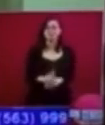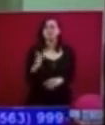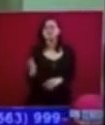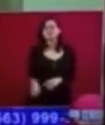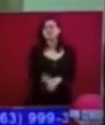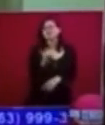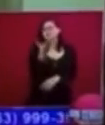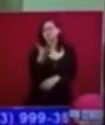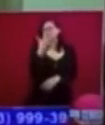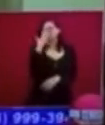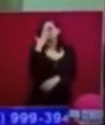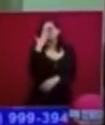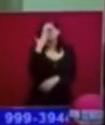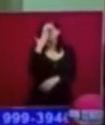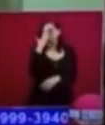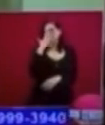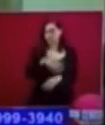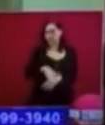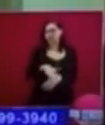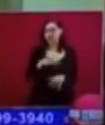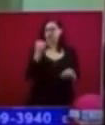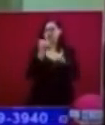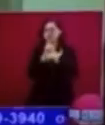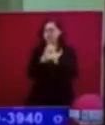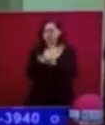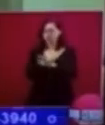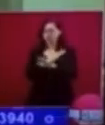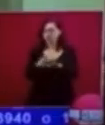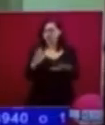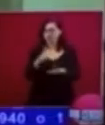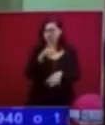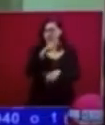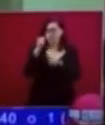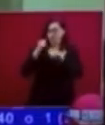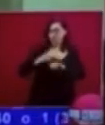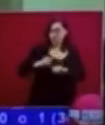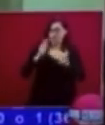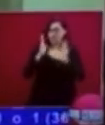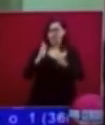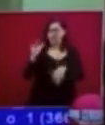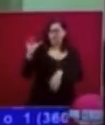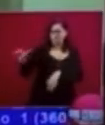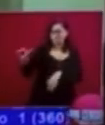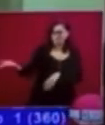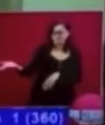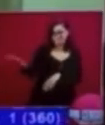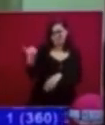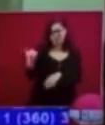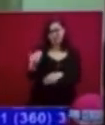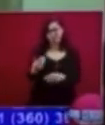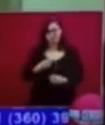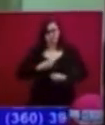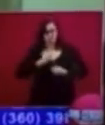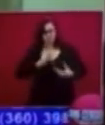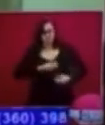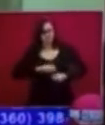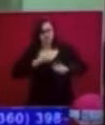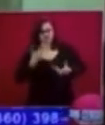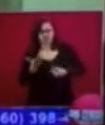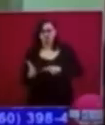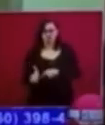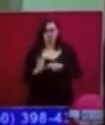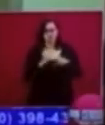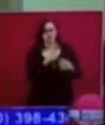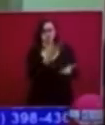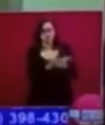así abiertamente, Jorge, yo con la gran posibilidad de decir y a opinar, porque yo no